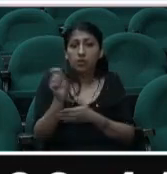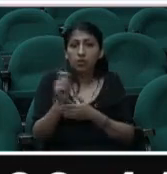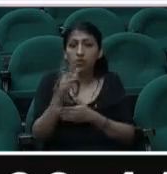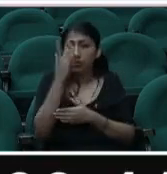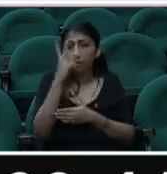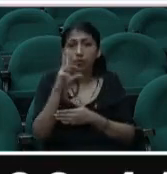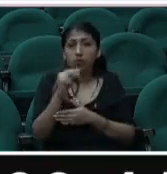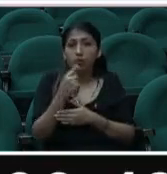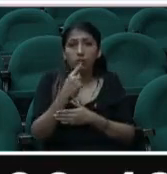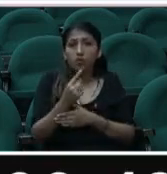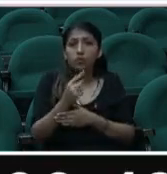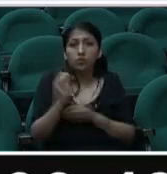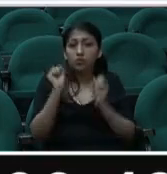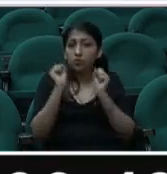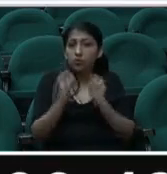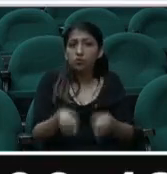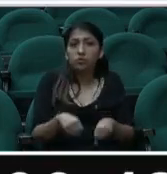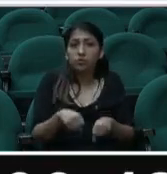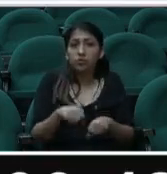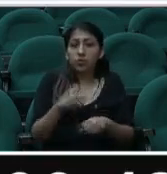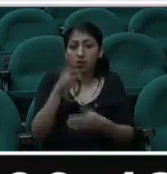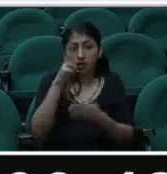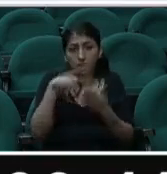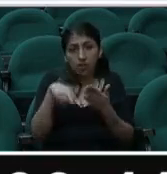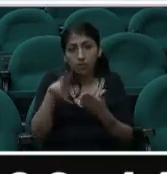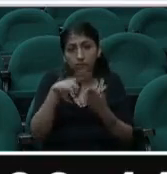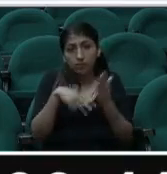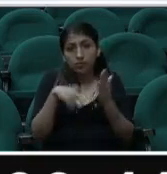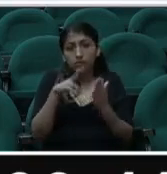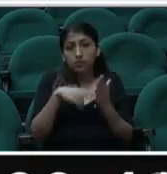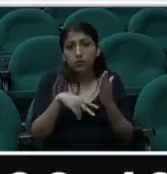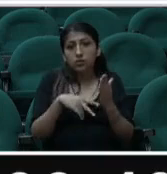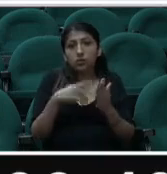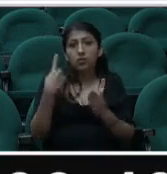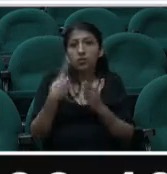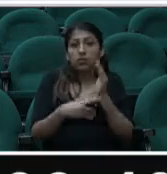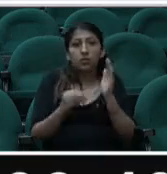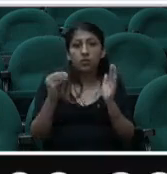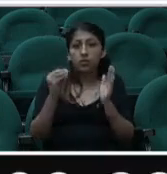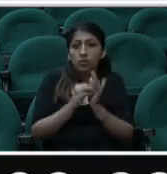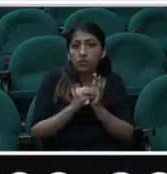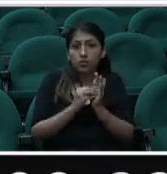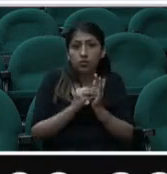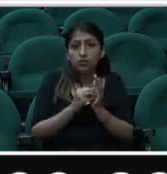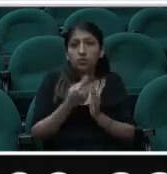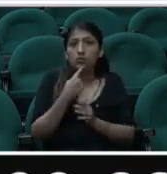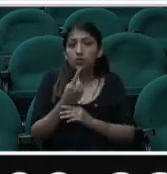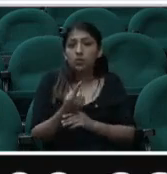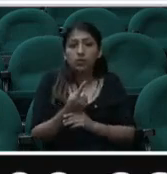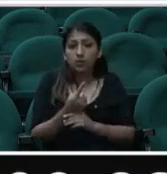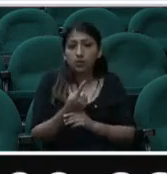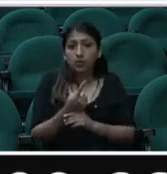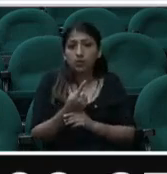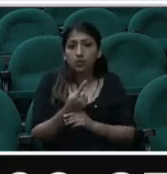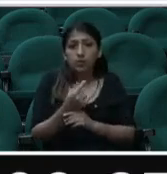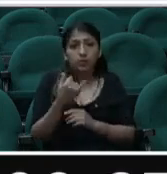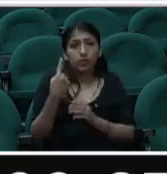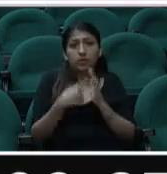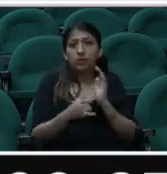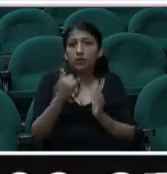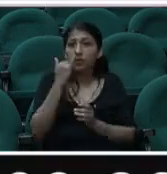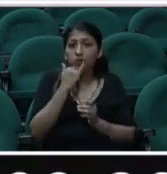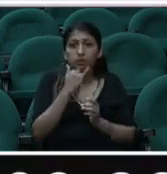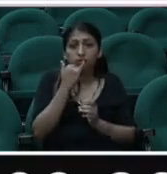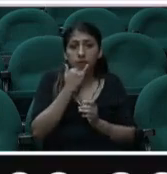porque ni siquiera nos dieron la posibilidad de revisar lo que estaba planteado entonces digo que indignante